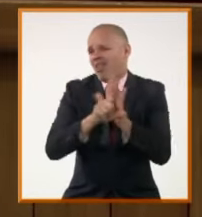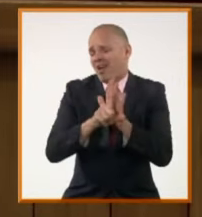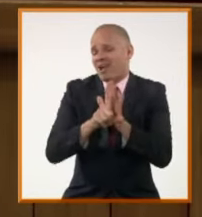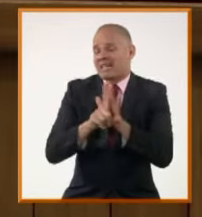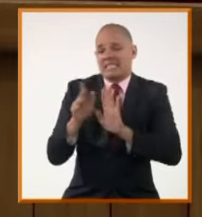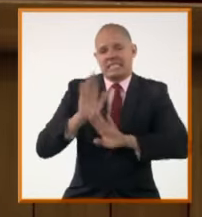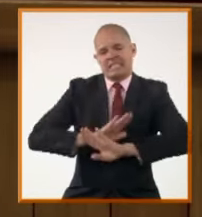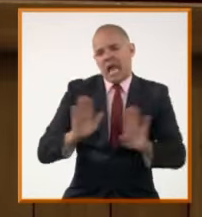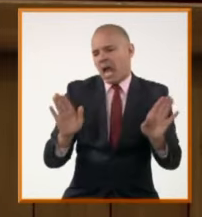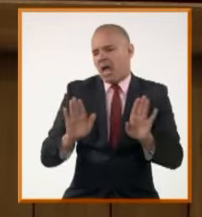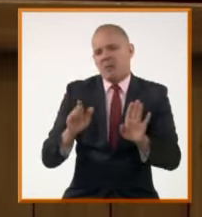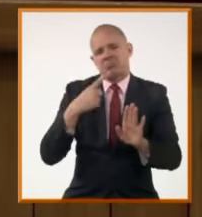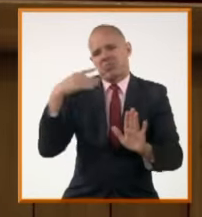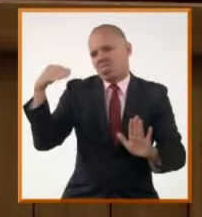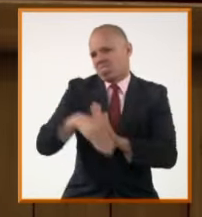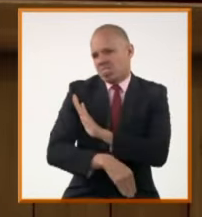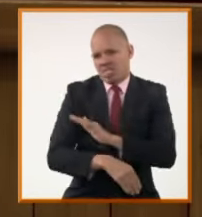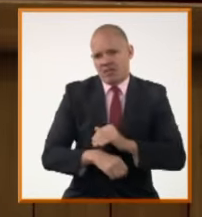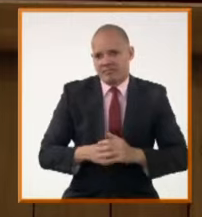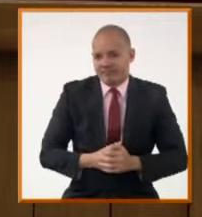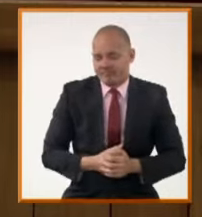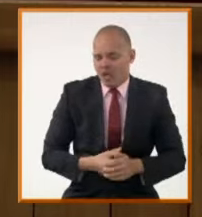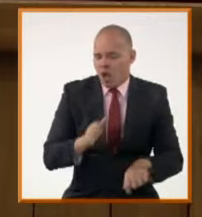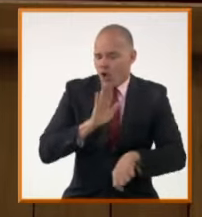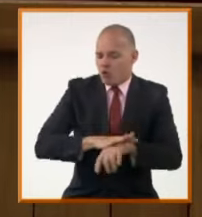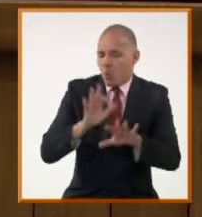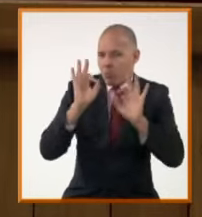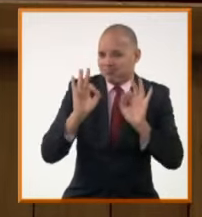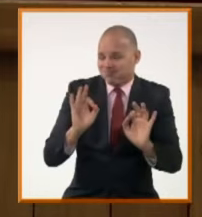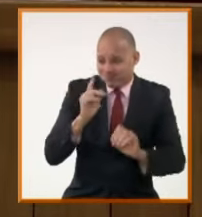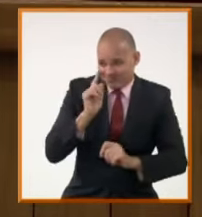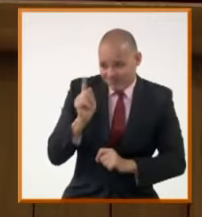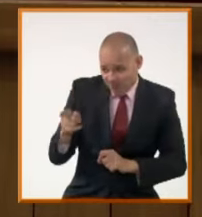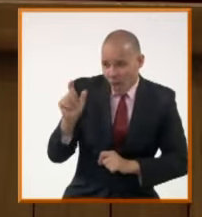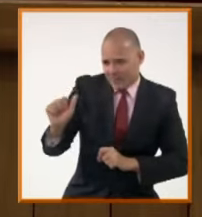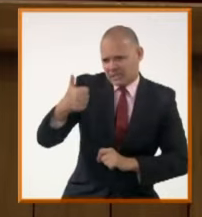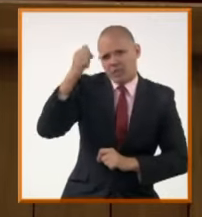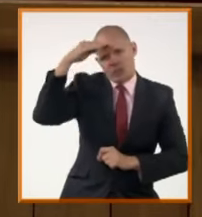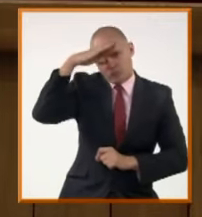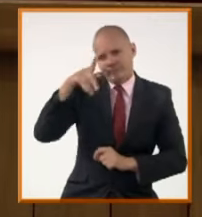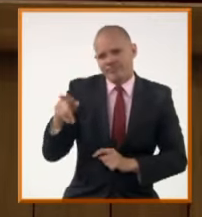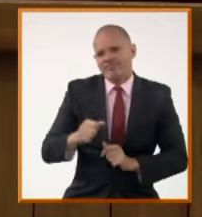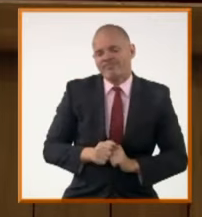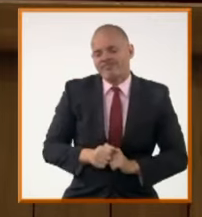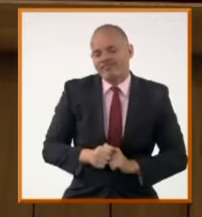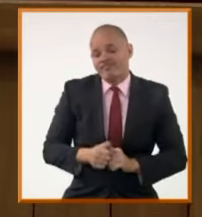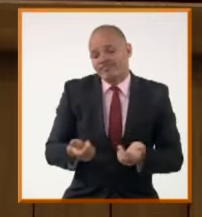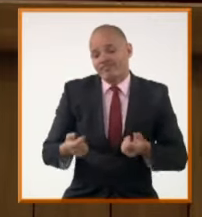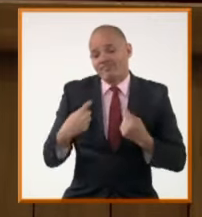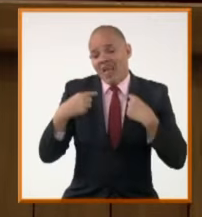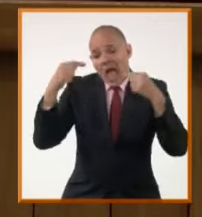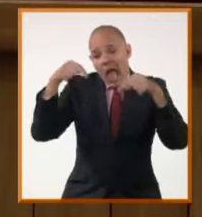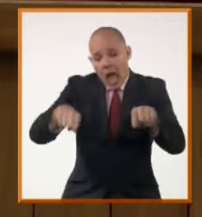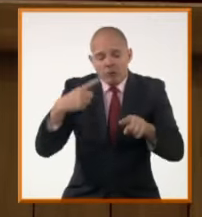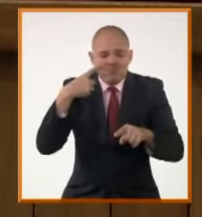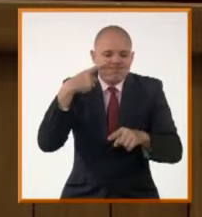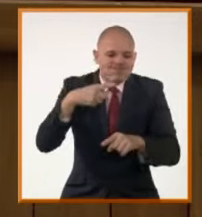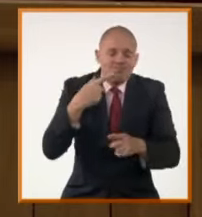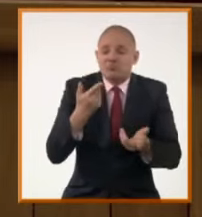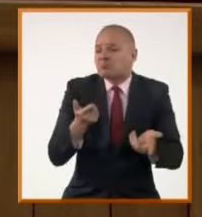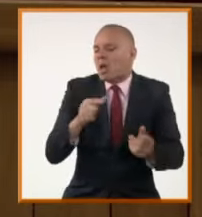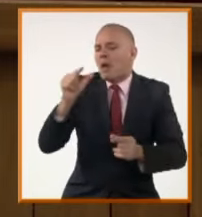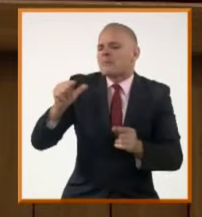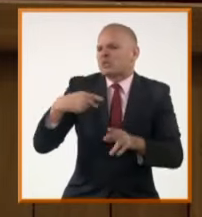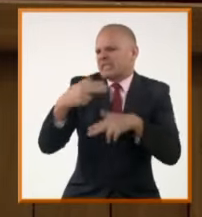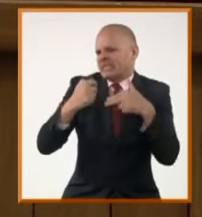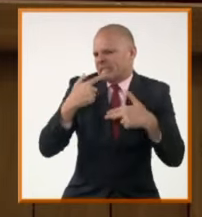que realmente se distorsionan y no logran el impacto que puede tener en nuestro pueblo. Y por tanto,